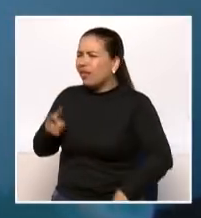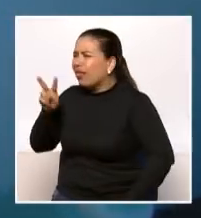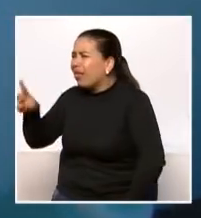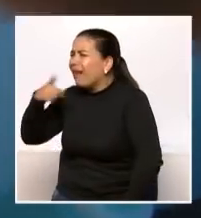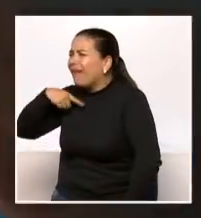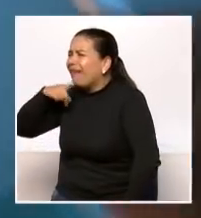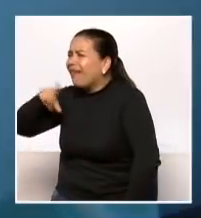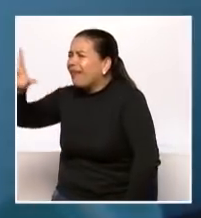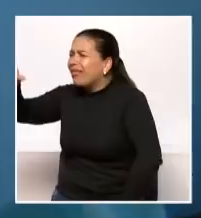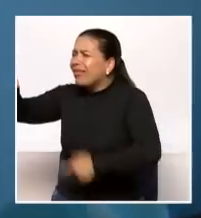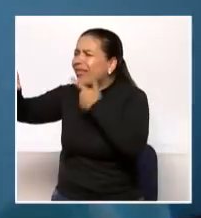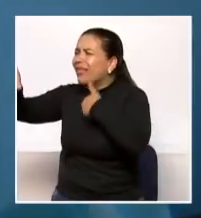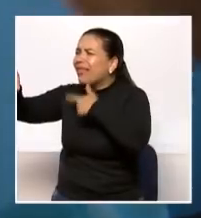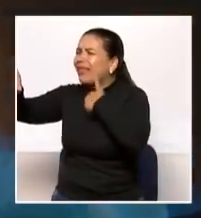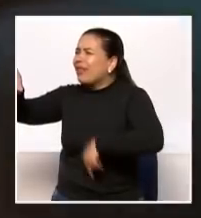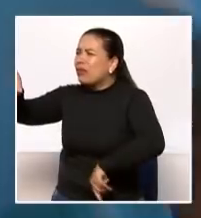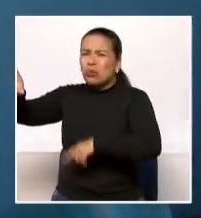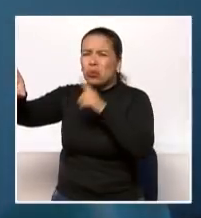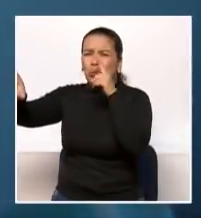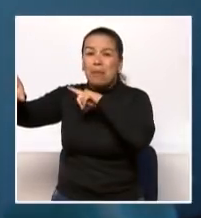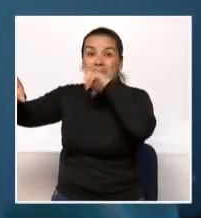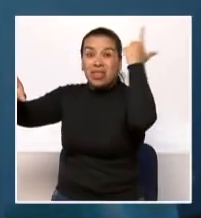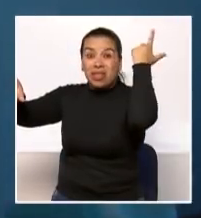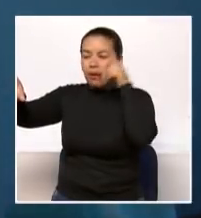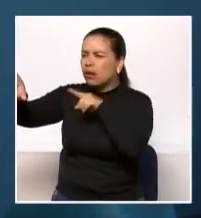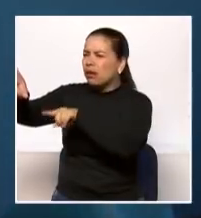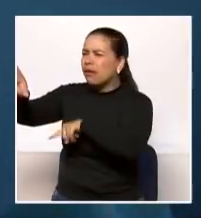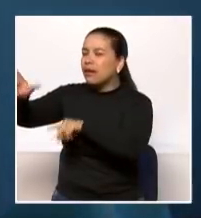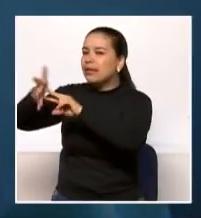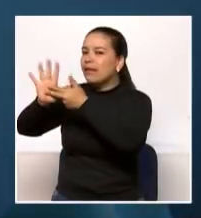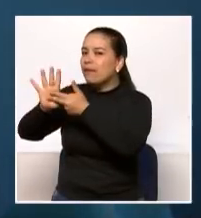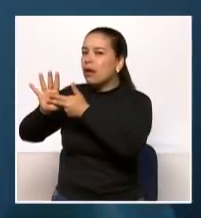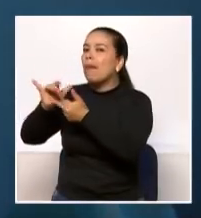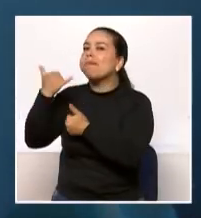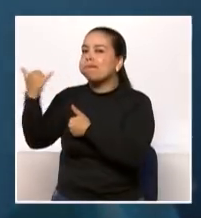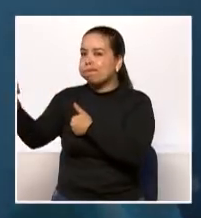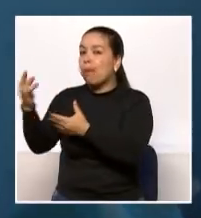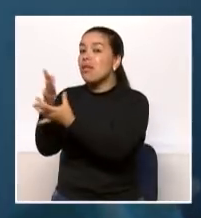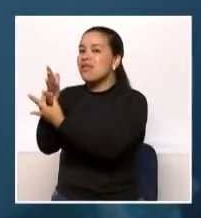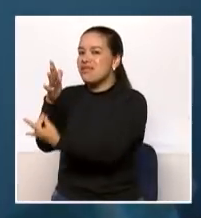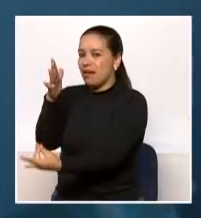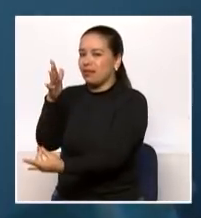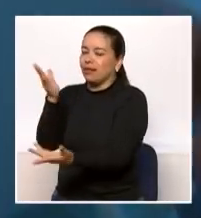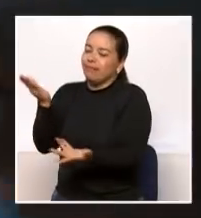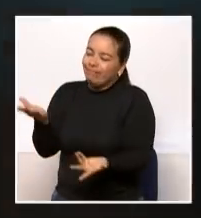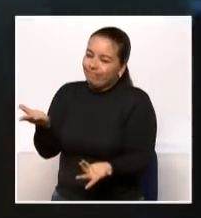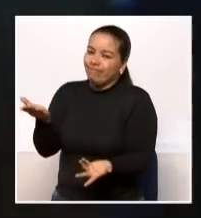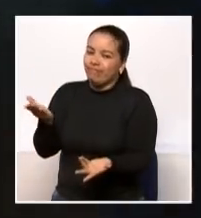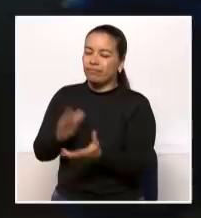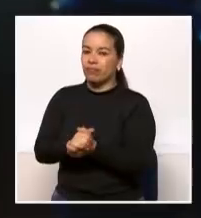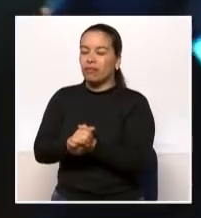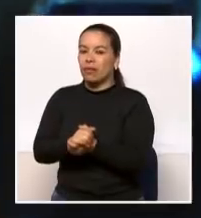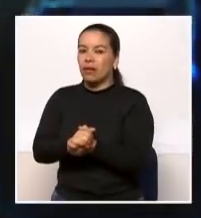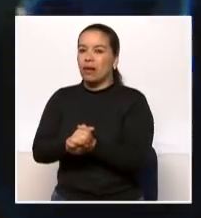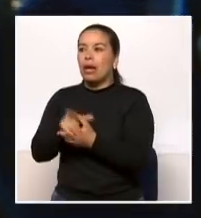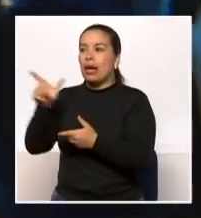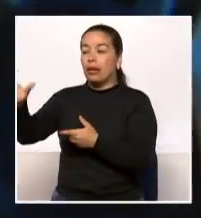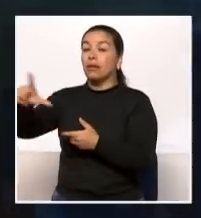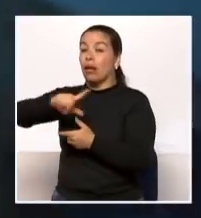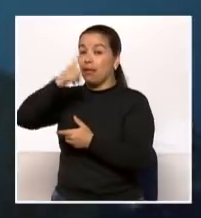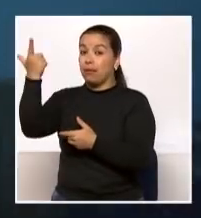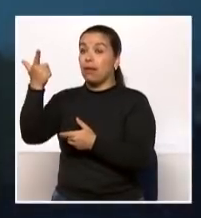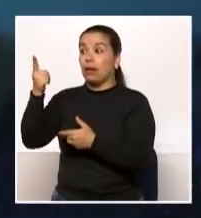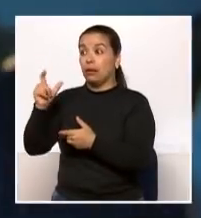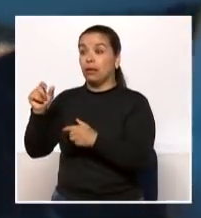las estructuras vasculares y observar las características del hígado, va aumentando la gradificación. Sí, podemos hablar que él tiene una esteatosis hepática